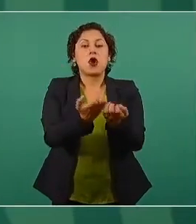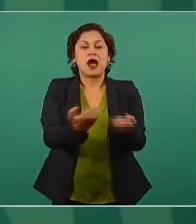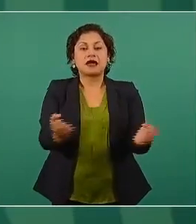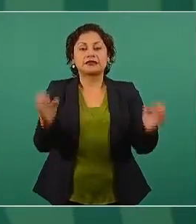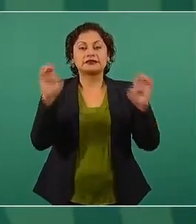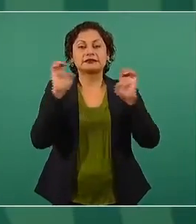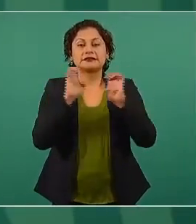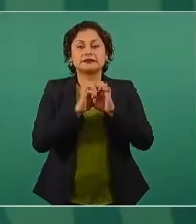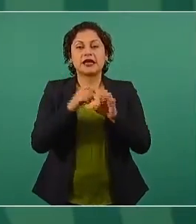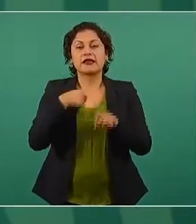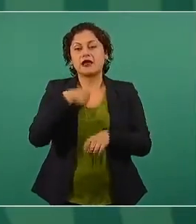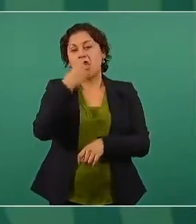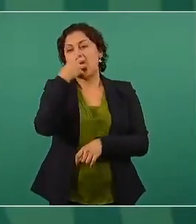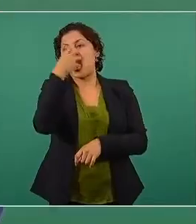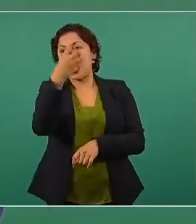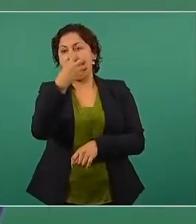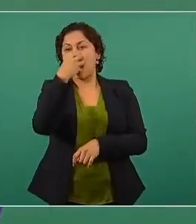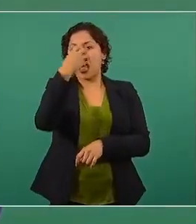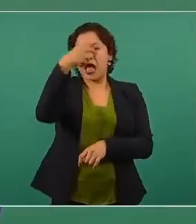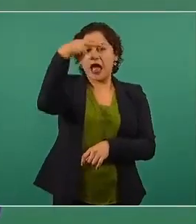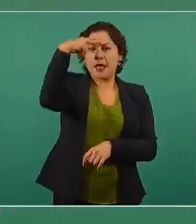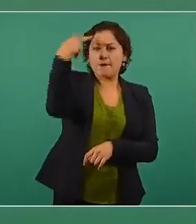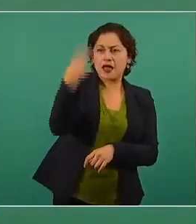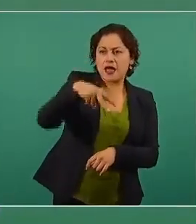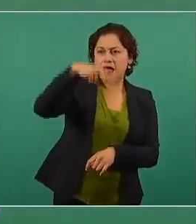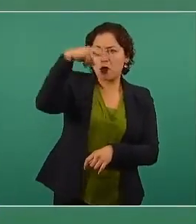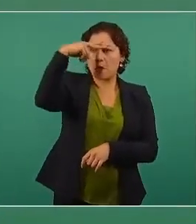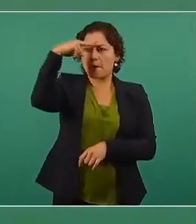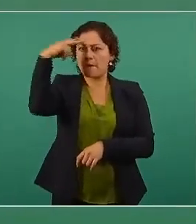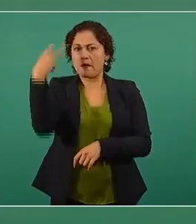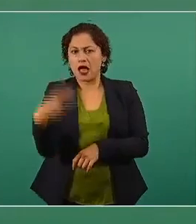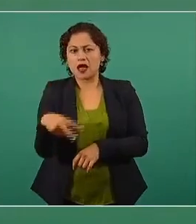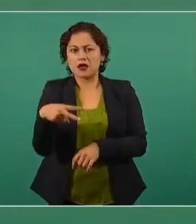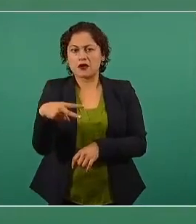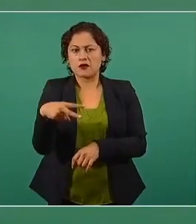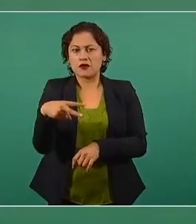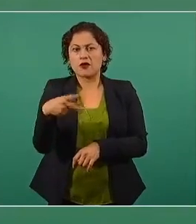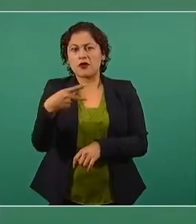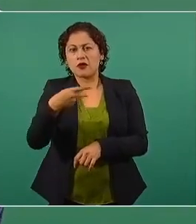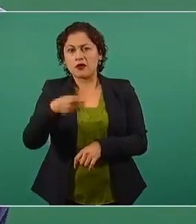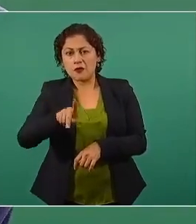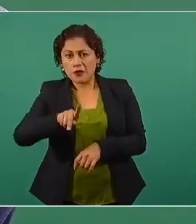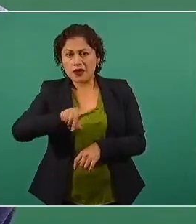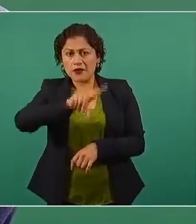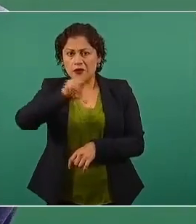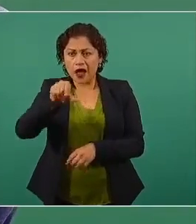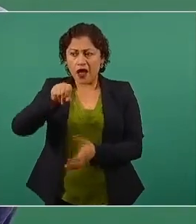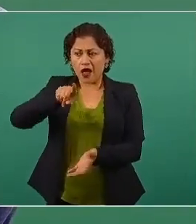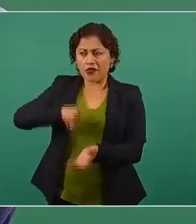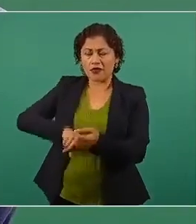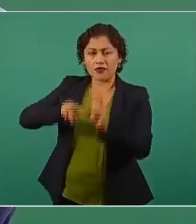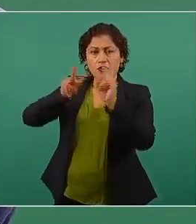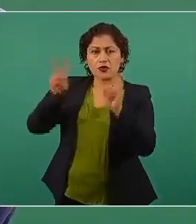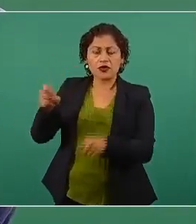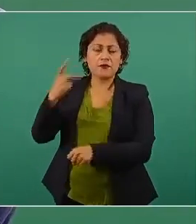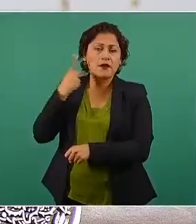México, México, México, si se es mapache electoral?